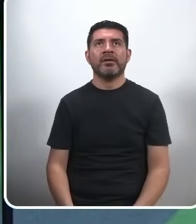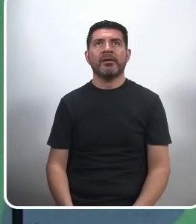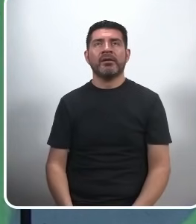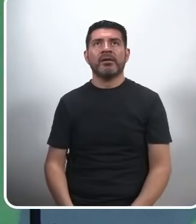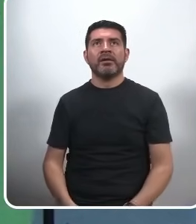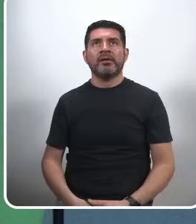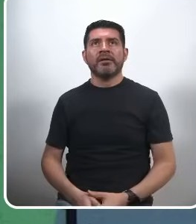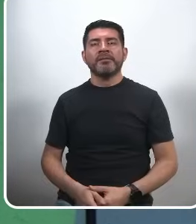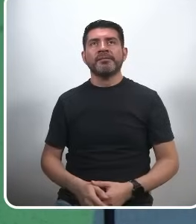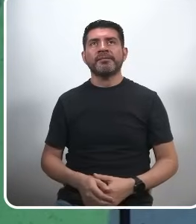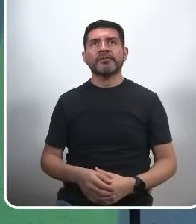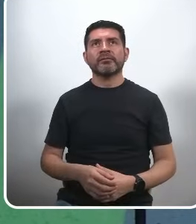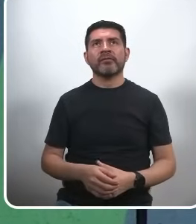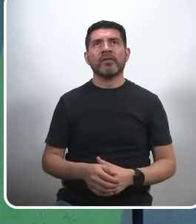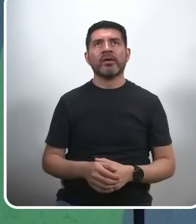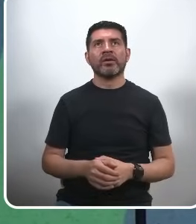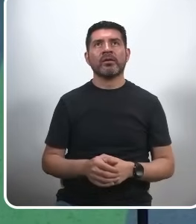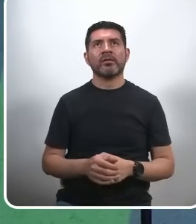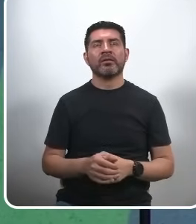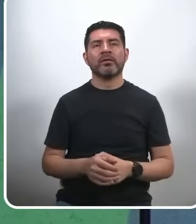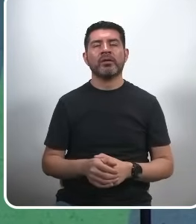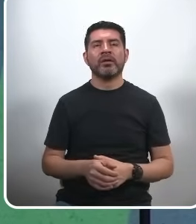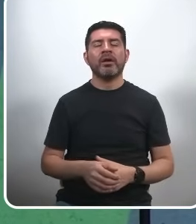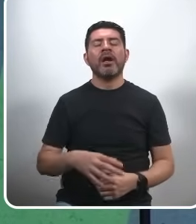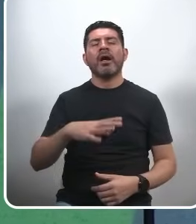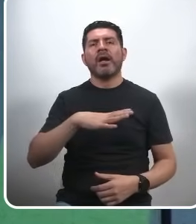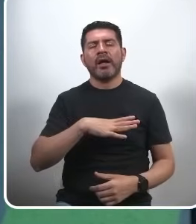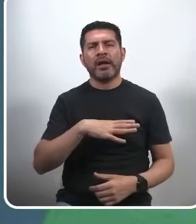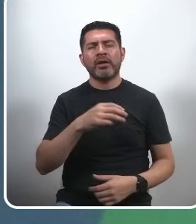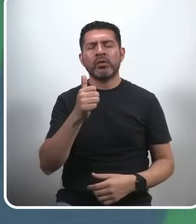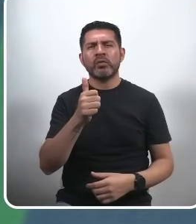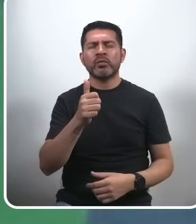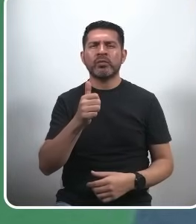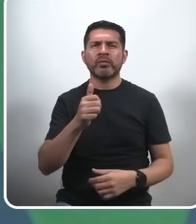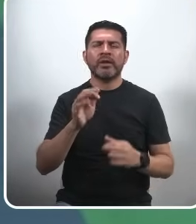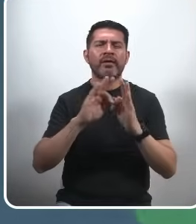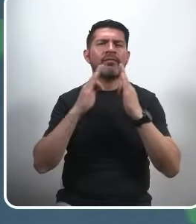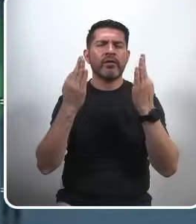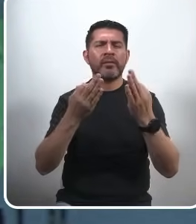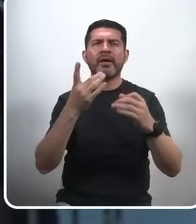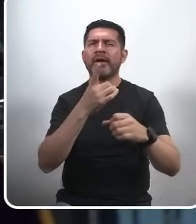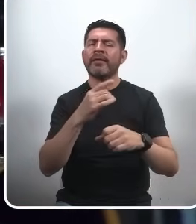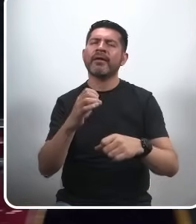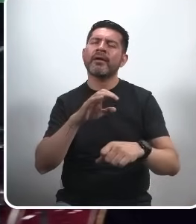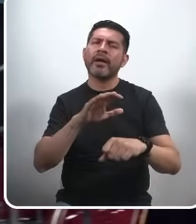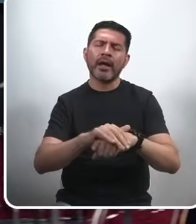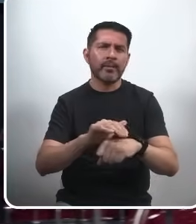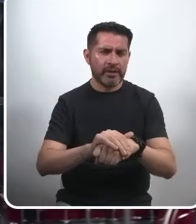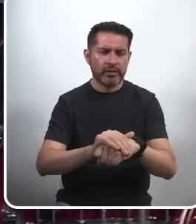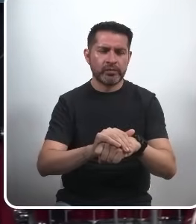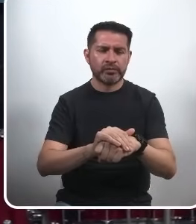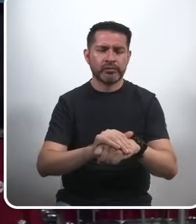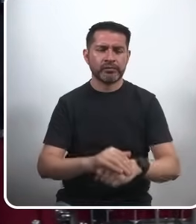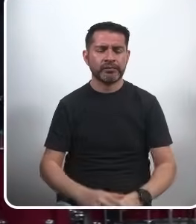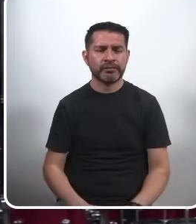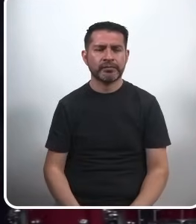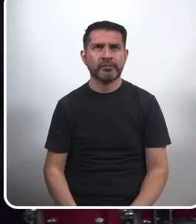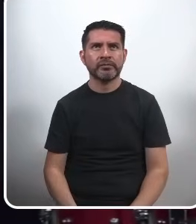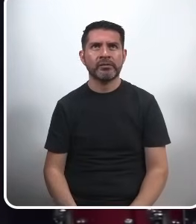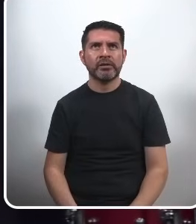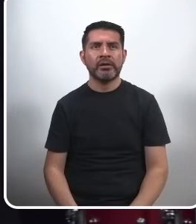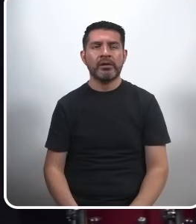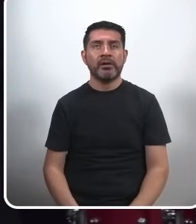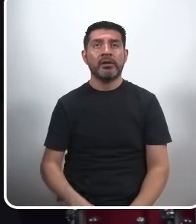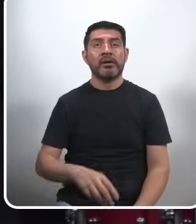system es como el sistema de cuates en la familia. Entonces mi mamá nos decía a mí y a Melissa de niños, miren, vamos a entrar a la